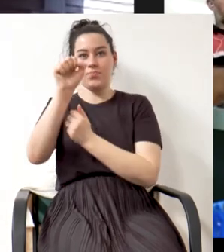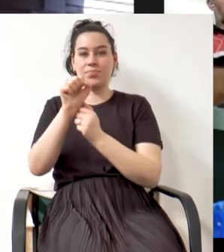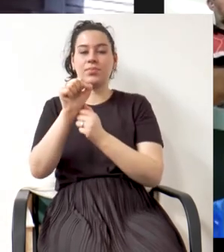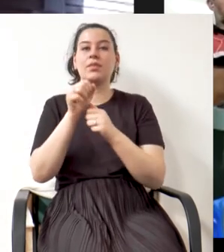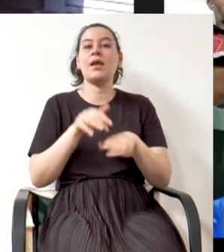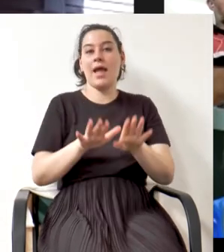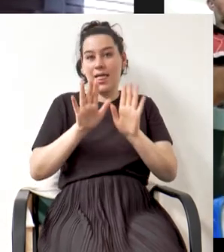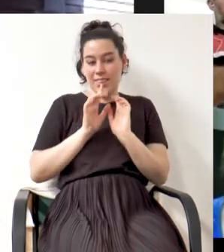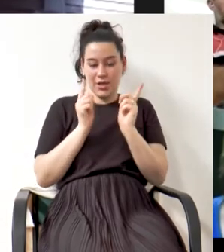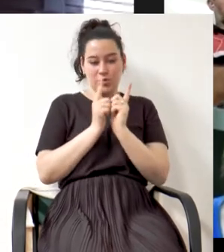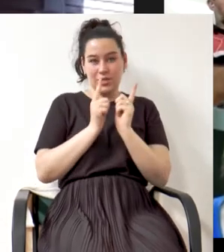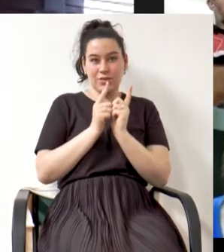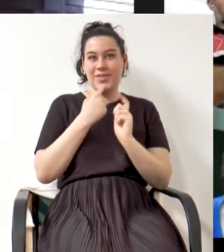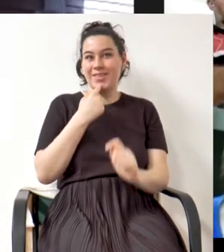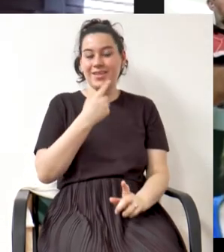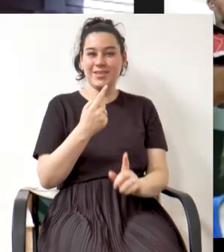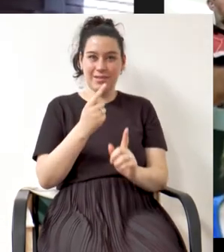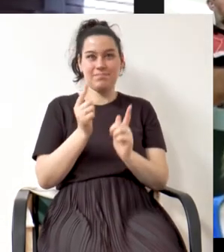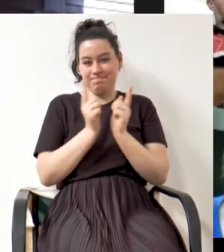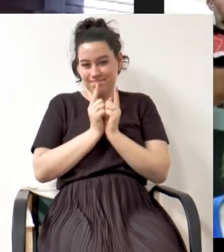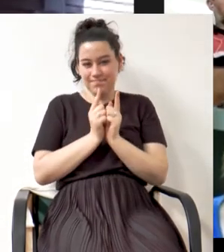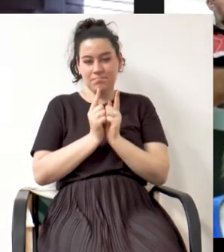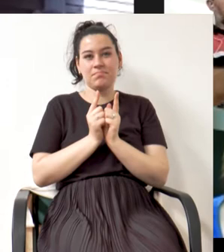Antes un preámbulo, también muy breve.